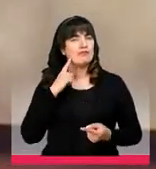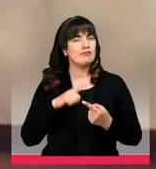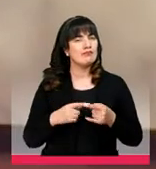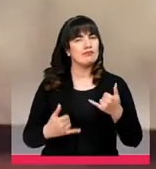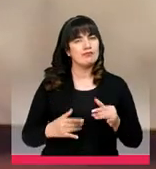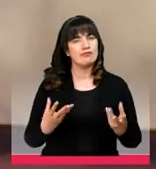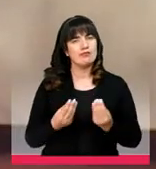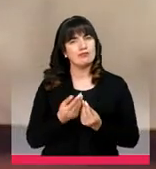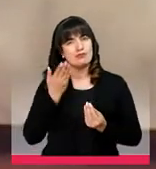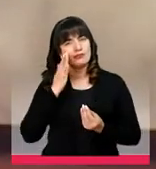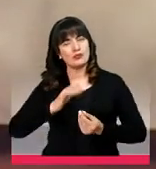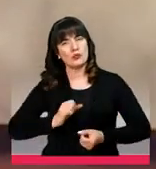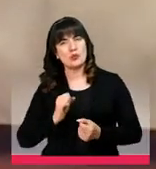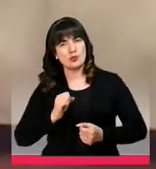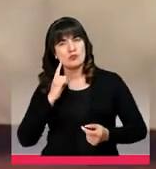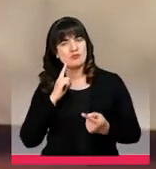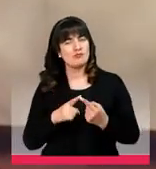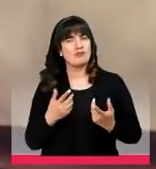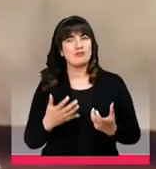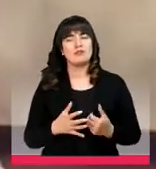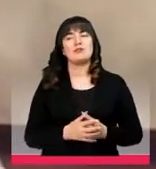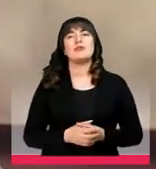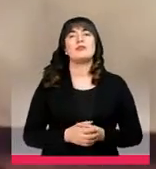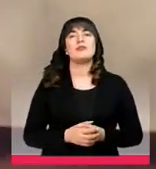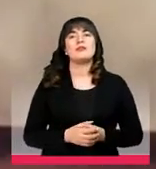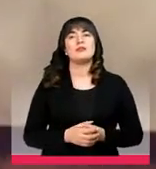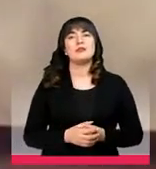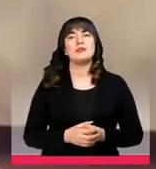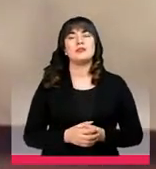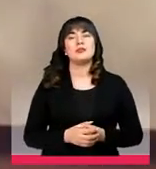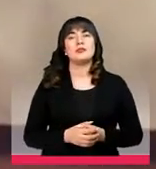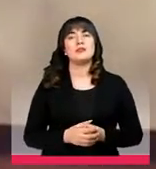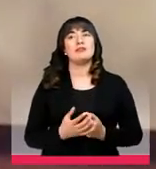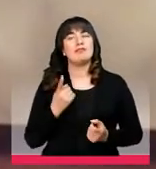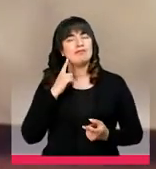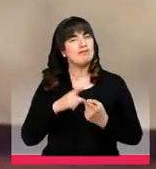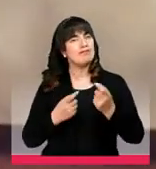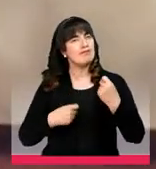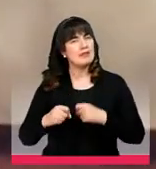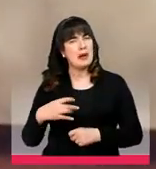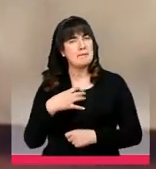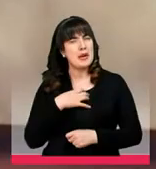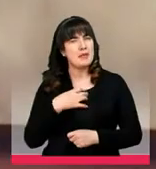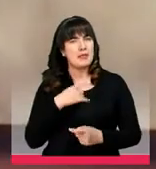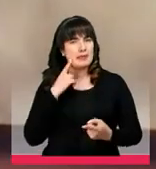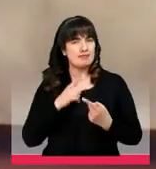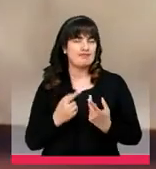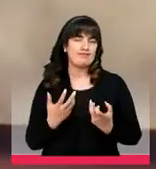Piratas de Bogotá y queremos ganar todos los partidos que podemos.